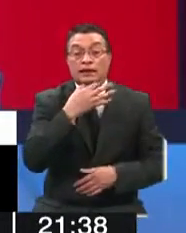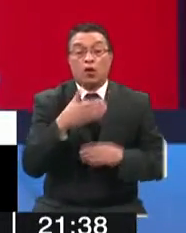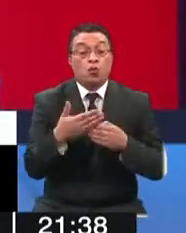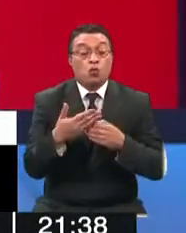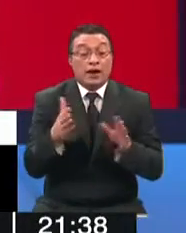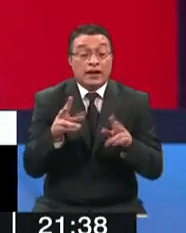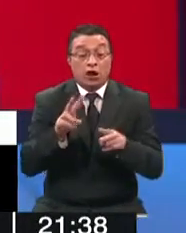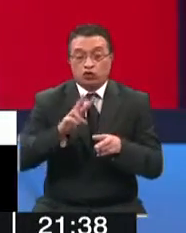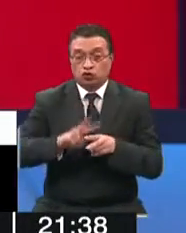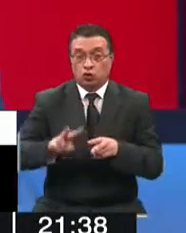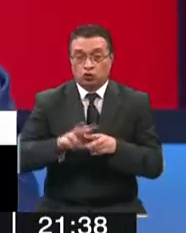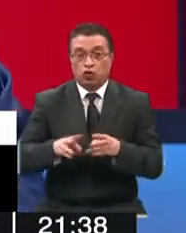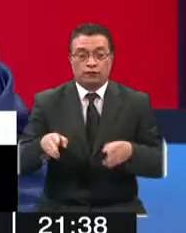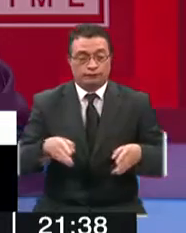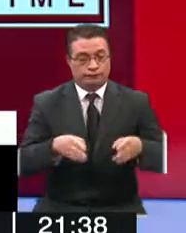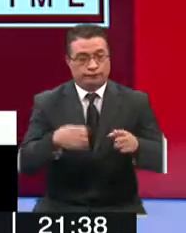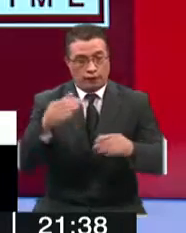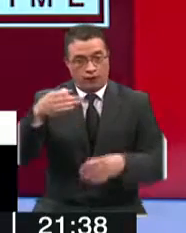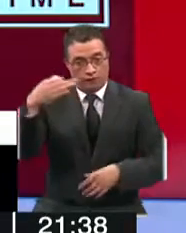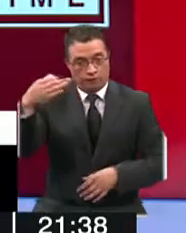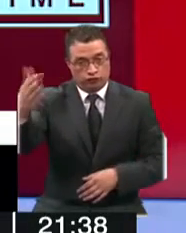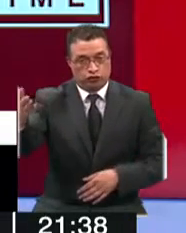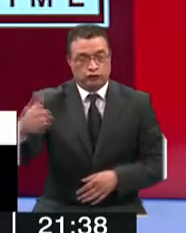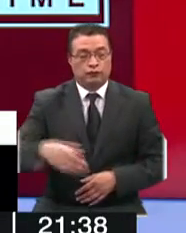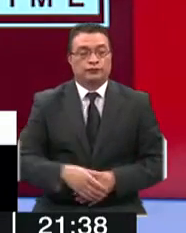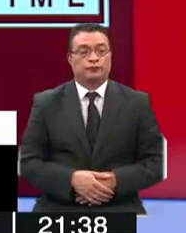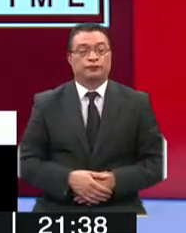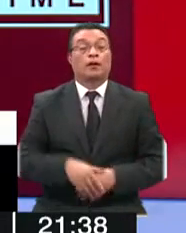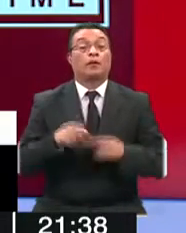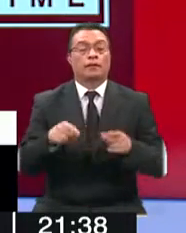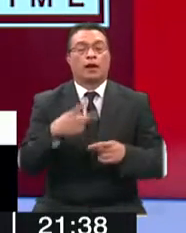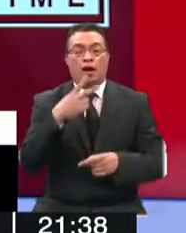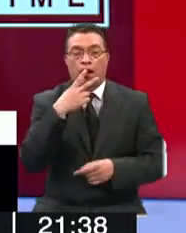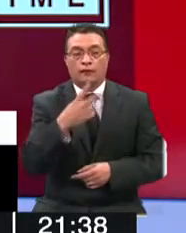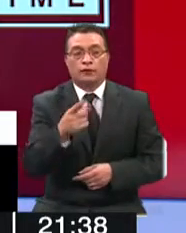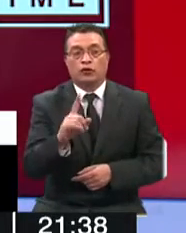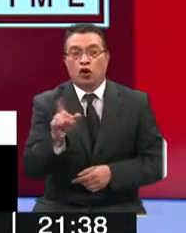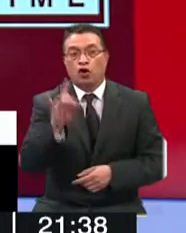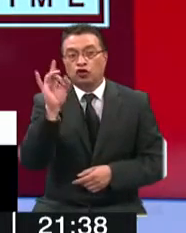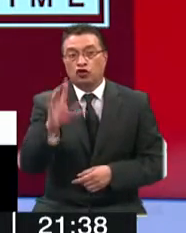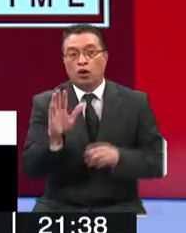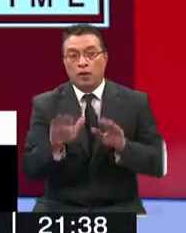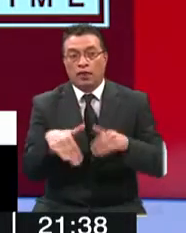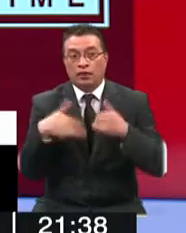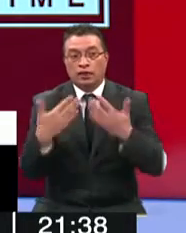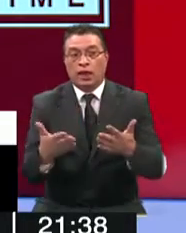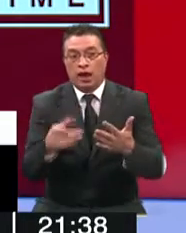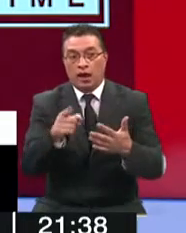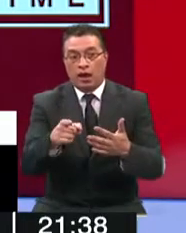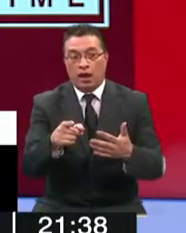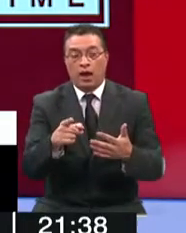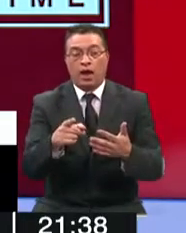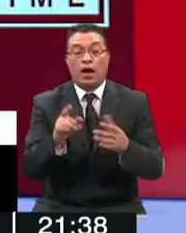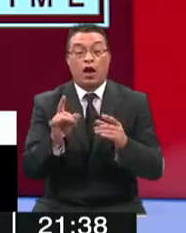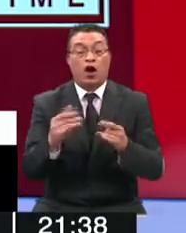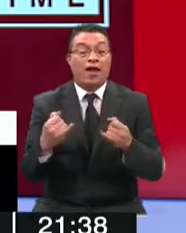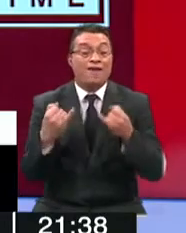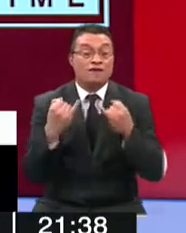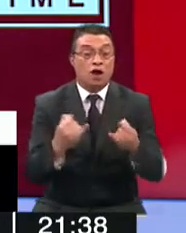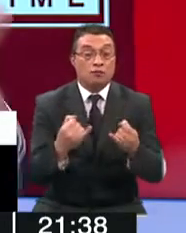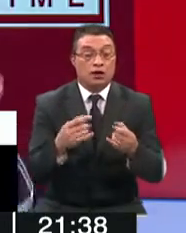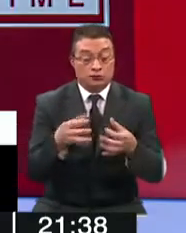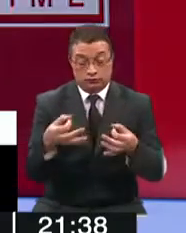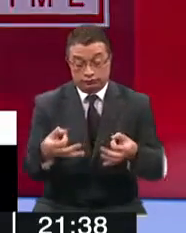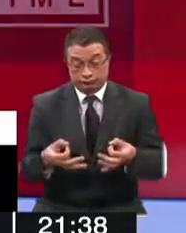solución sea viable en los próximos días. Vamos a esas medidas, pero antes, cuando se habla de que no solamente nos están entregando hoy los informes, sino que estos